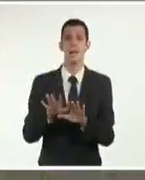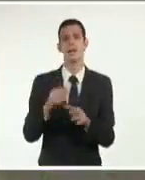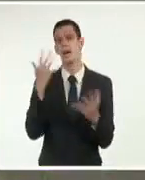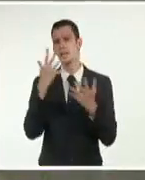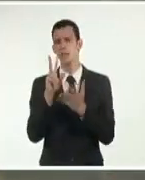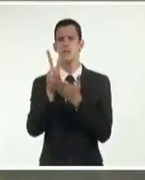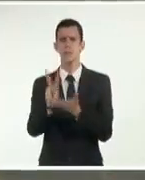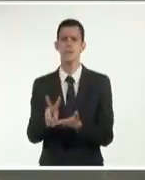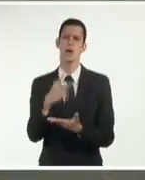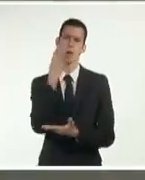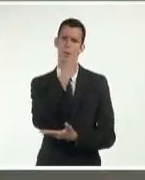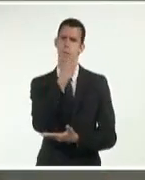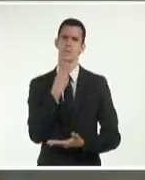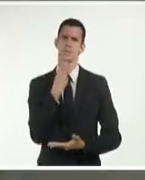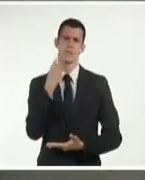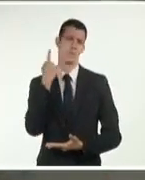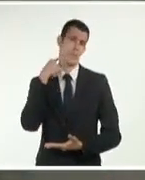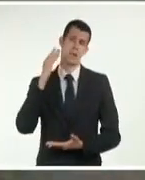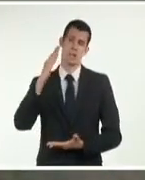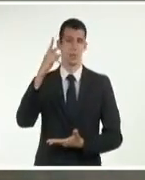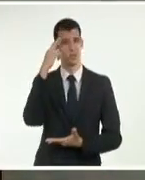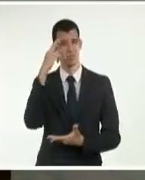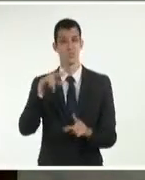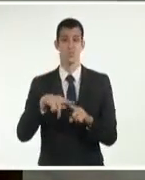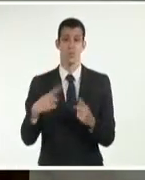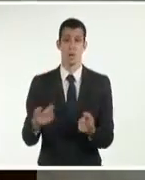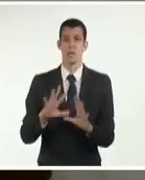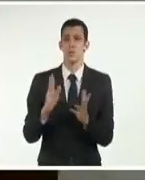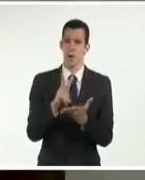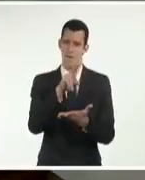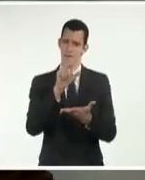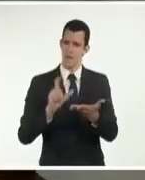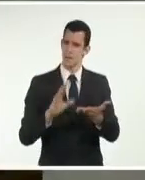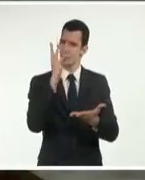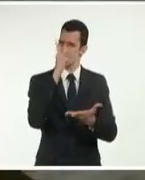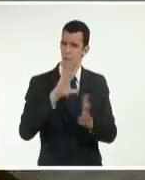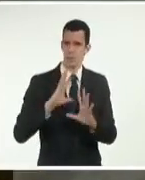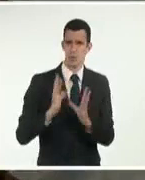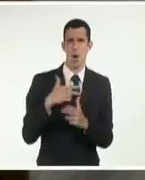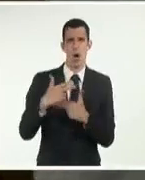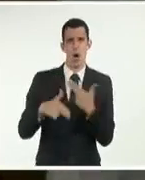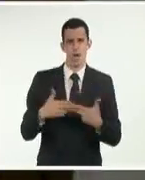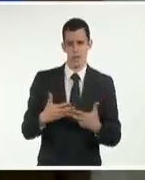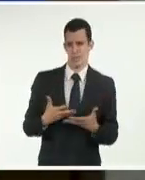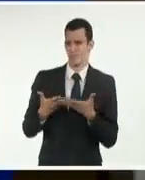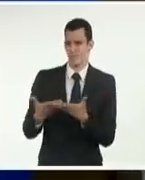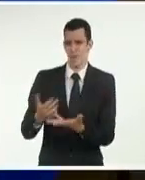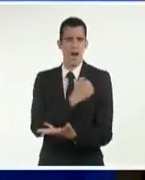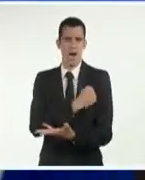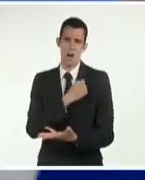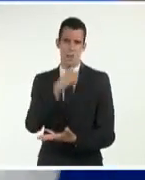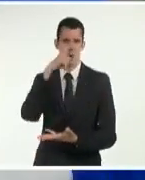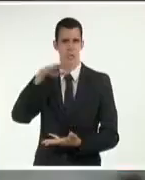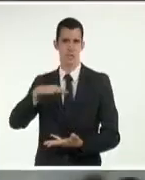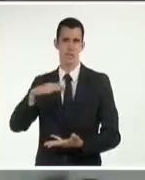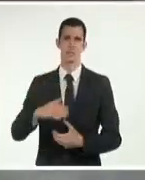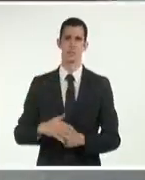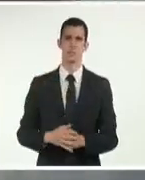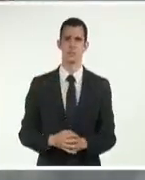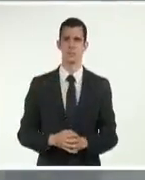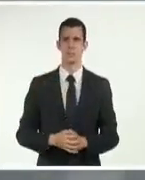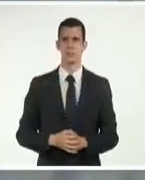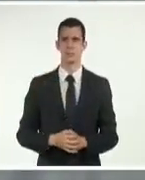tumba se piense en aquellos versos sencillos dedicados a su progenitor. Si quieren que de este mundo lleve una memoria